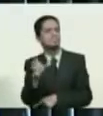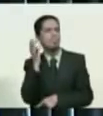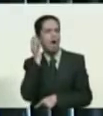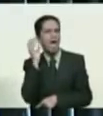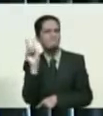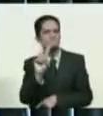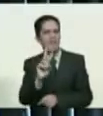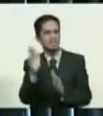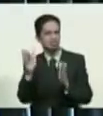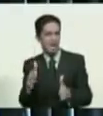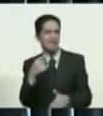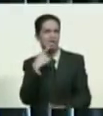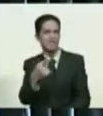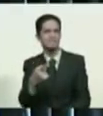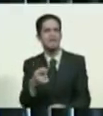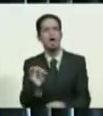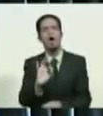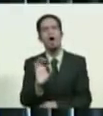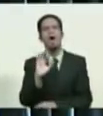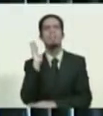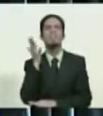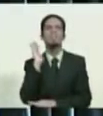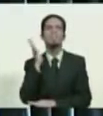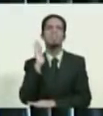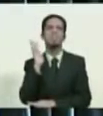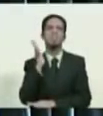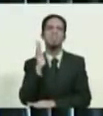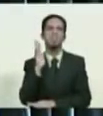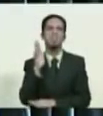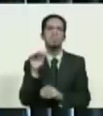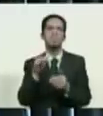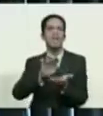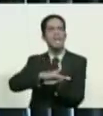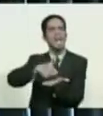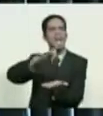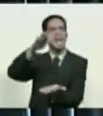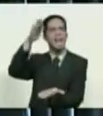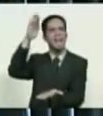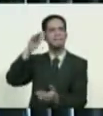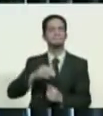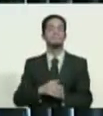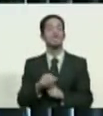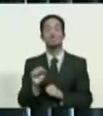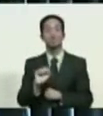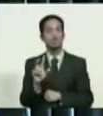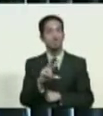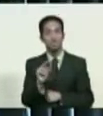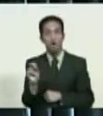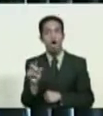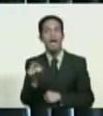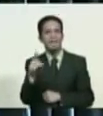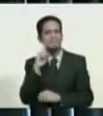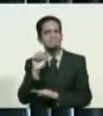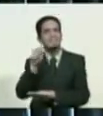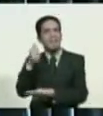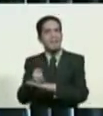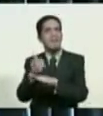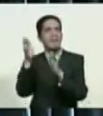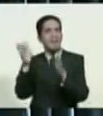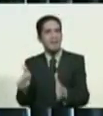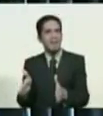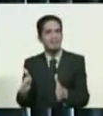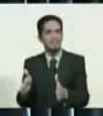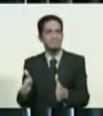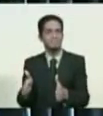ni es un discurso político ni retórica alguna. Es el cómplice necesario de la operación, así se